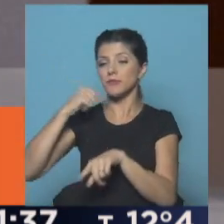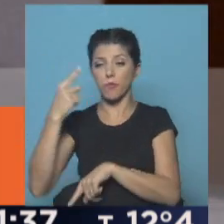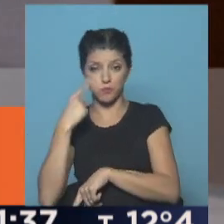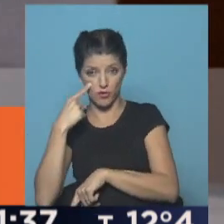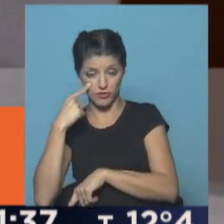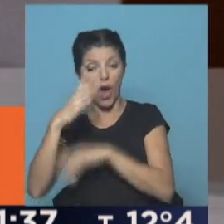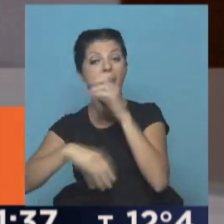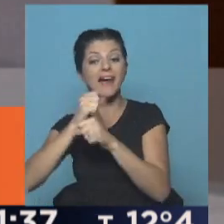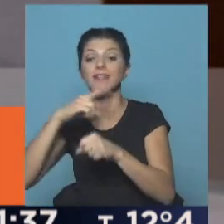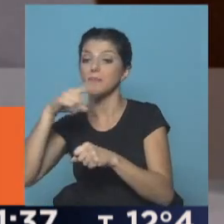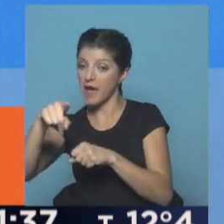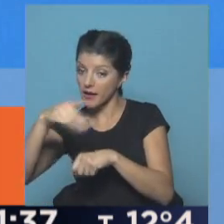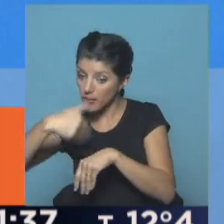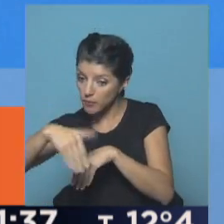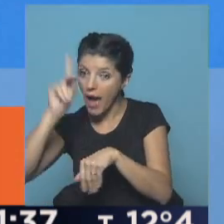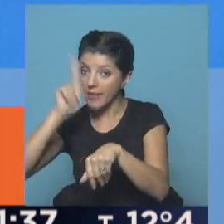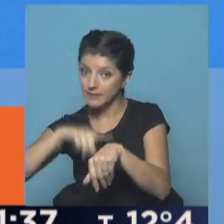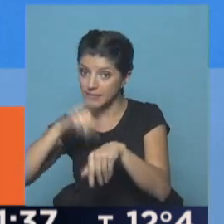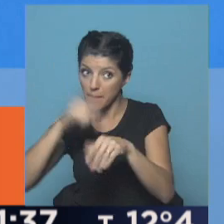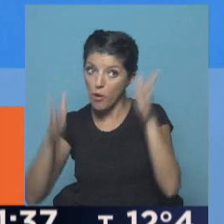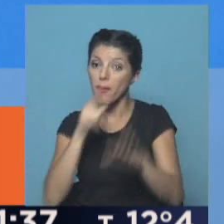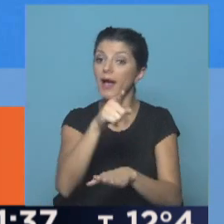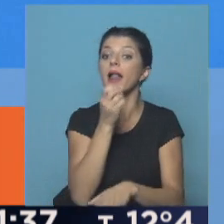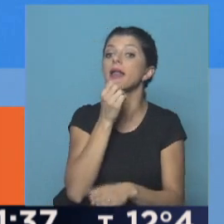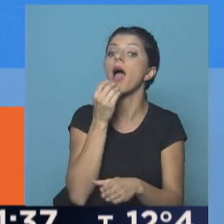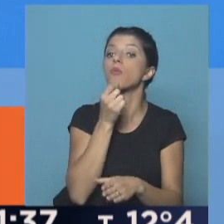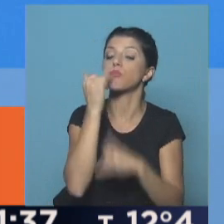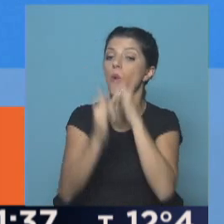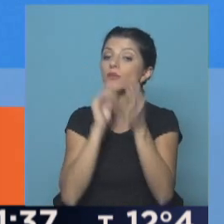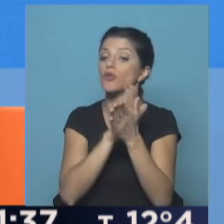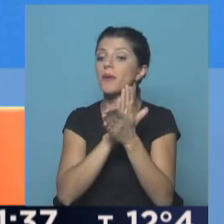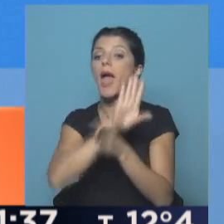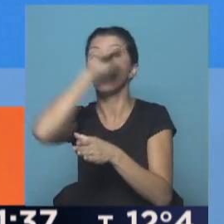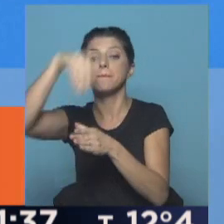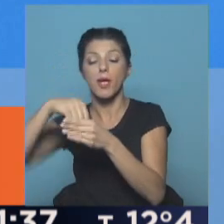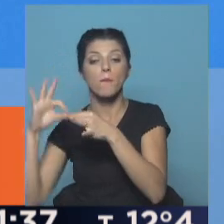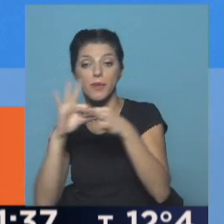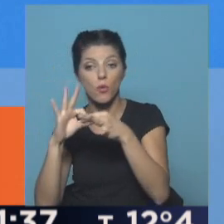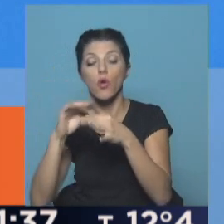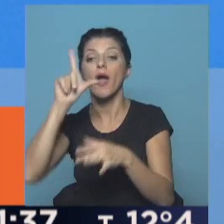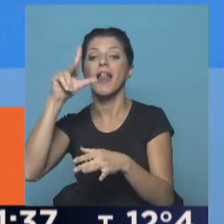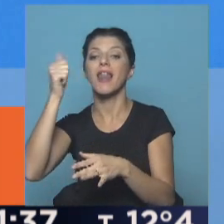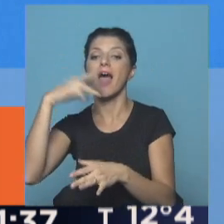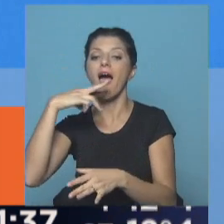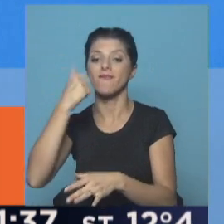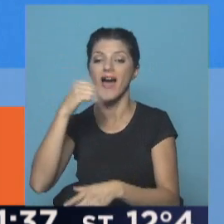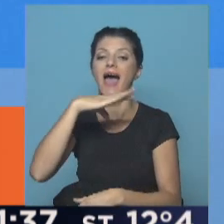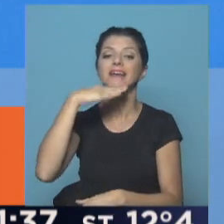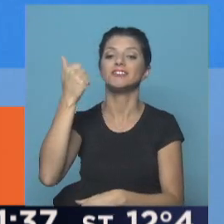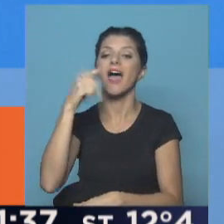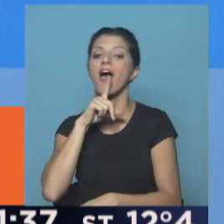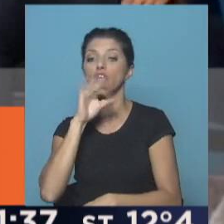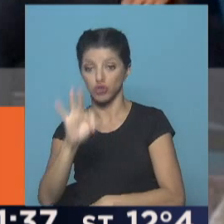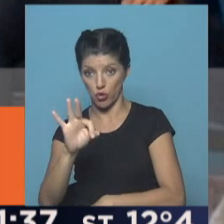viernes próximo el plazo para que Temer responda sobre su posible participación en la causa Lavallato. El mandatario, quien